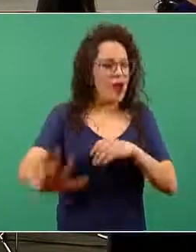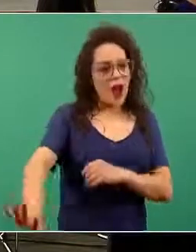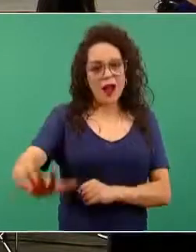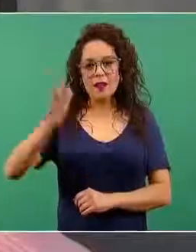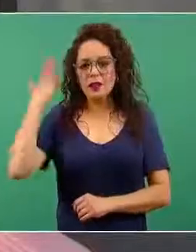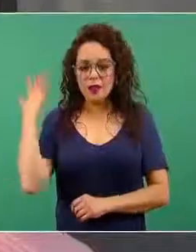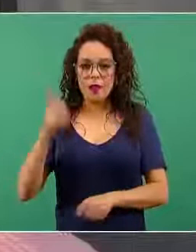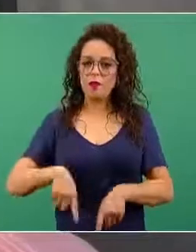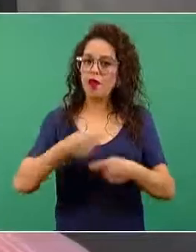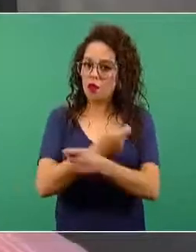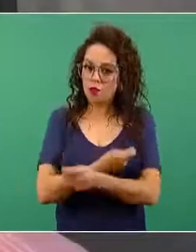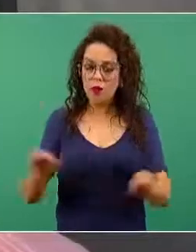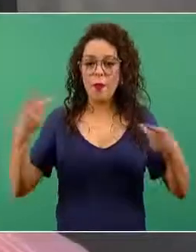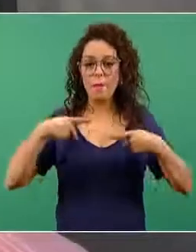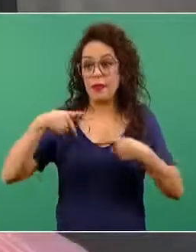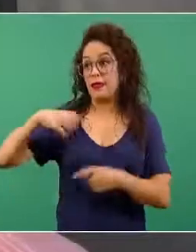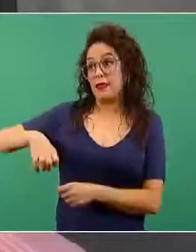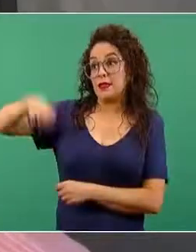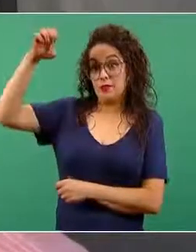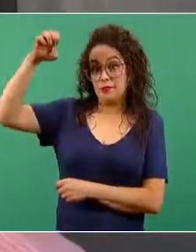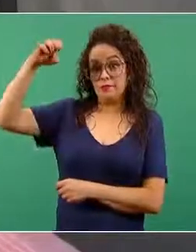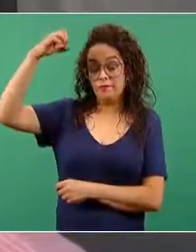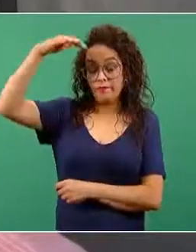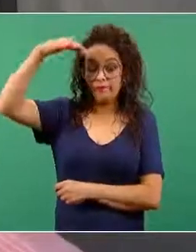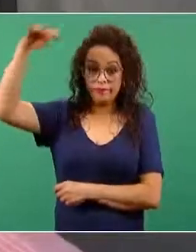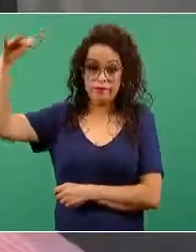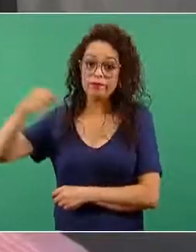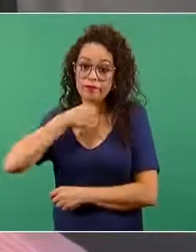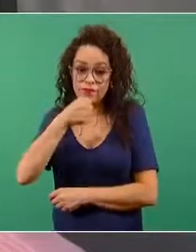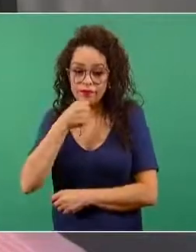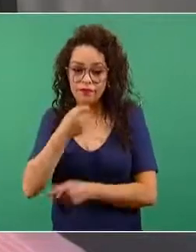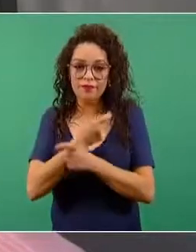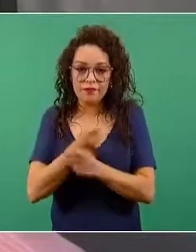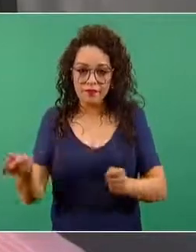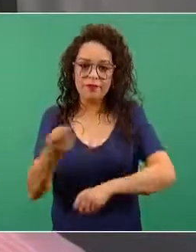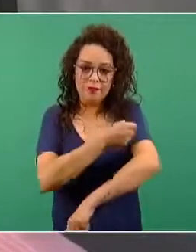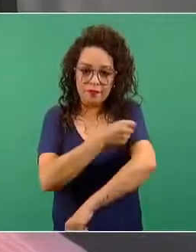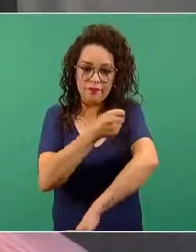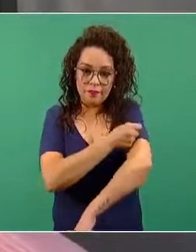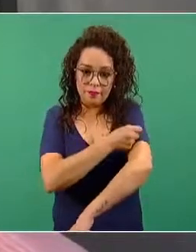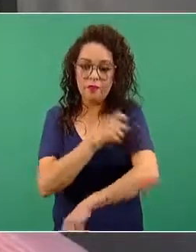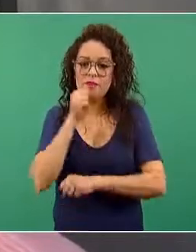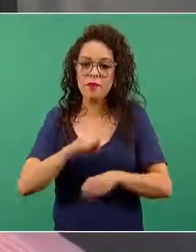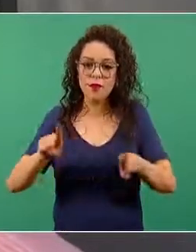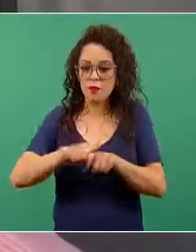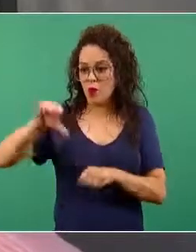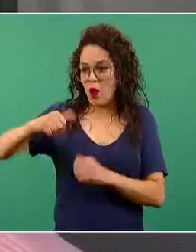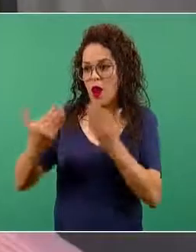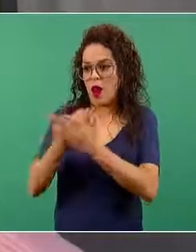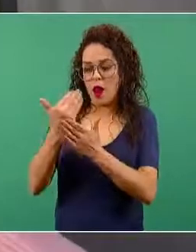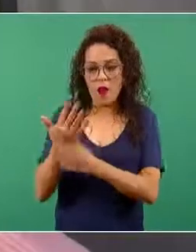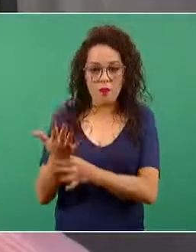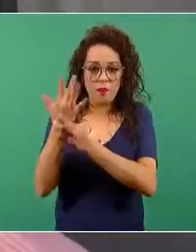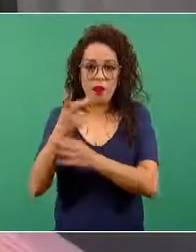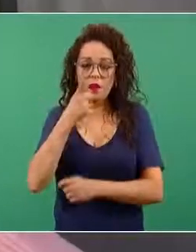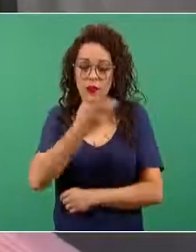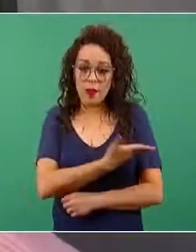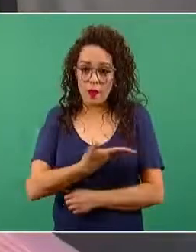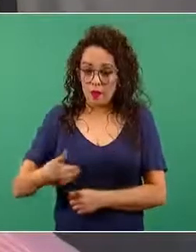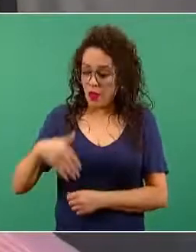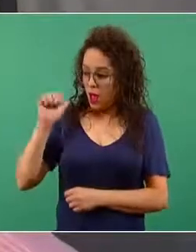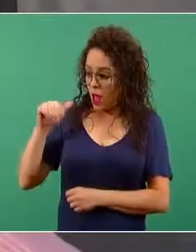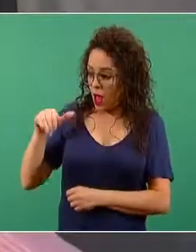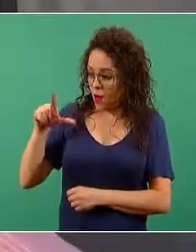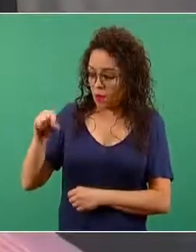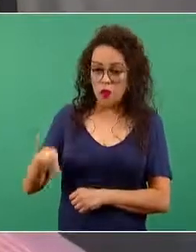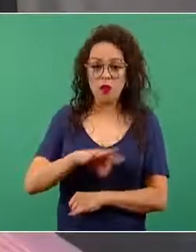la población adulta mayor. Como decía esta misma mañana el presidente, esperamos que al finalizar el mes de abril o las